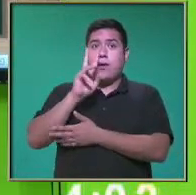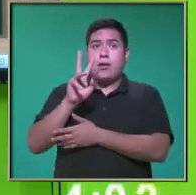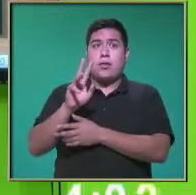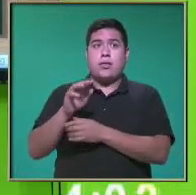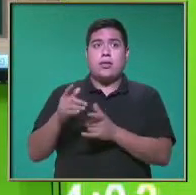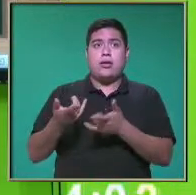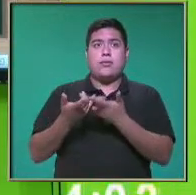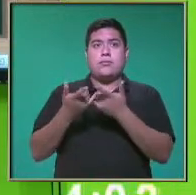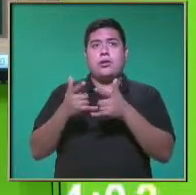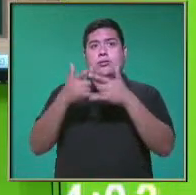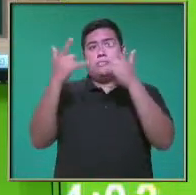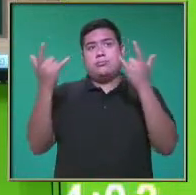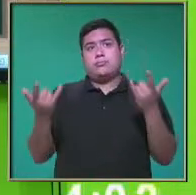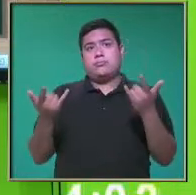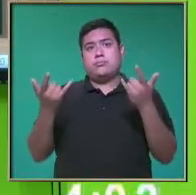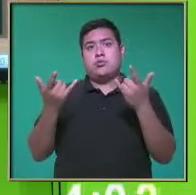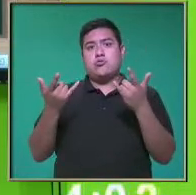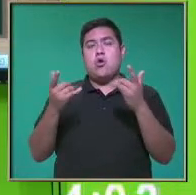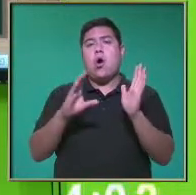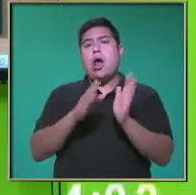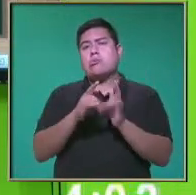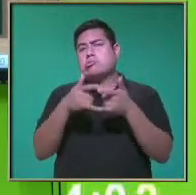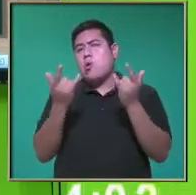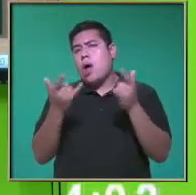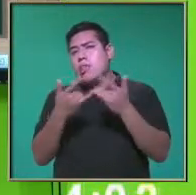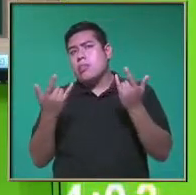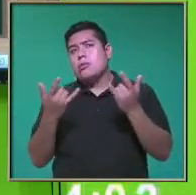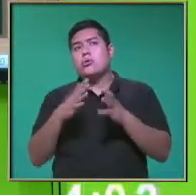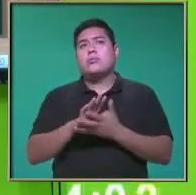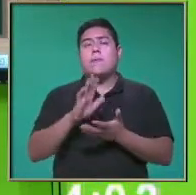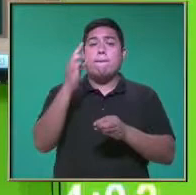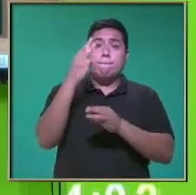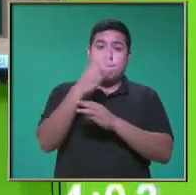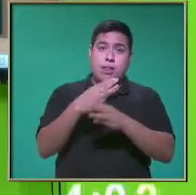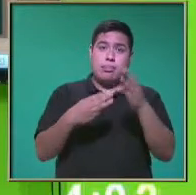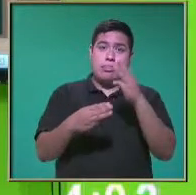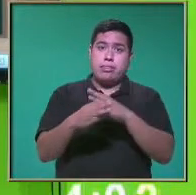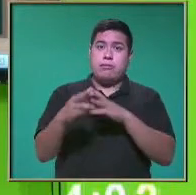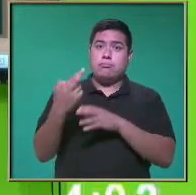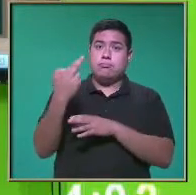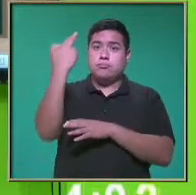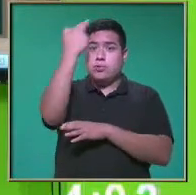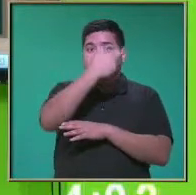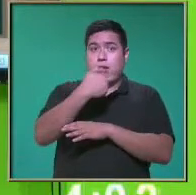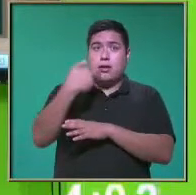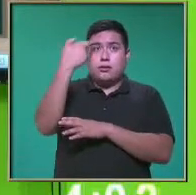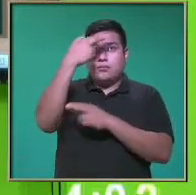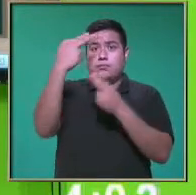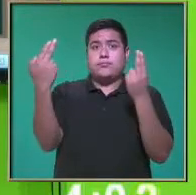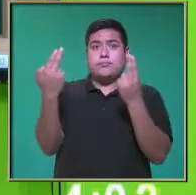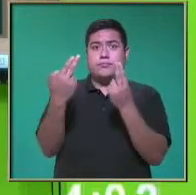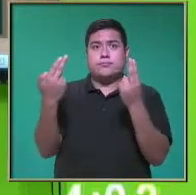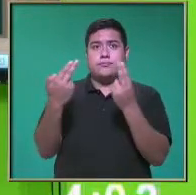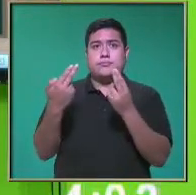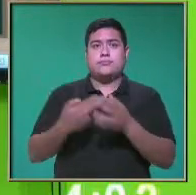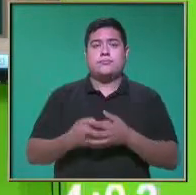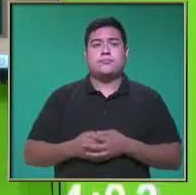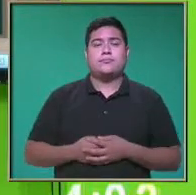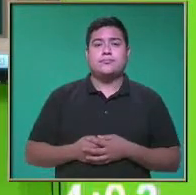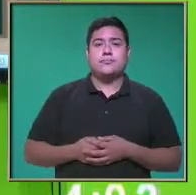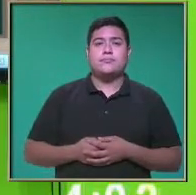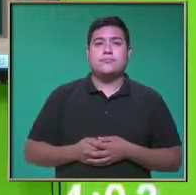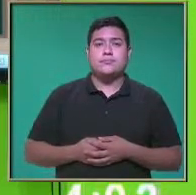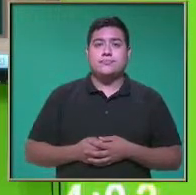Tales. Vamos a revisar el tema. First of all, we are going to talk about the materials that we need. Vamos a revisar los materiales que necesitamos para esta